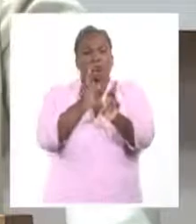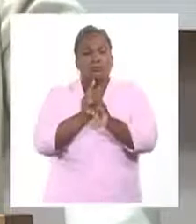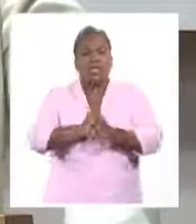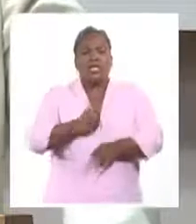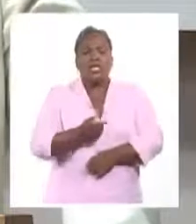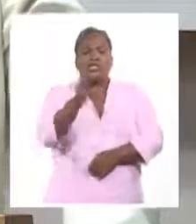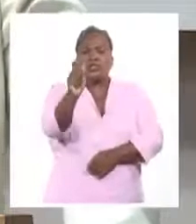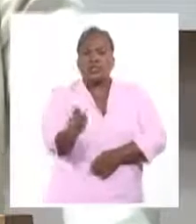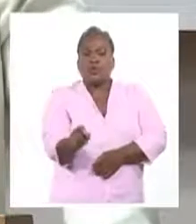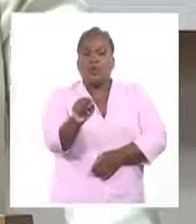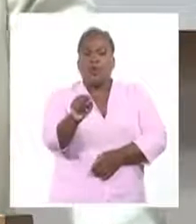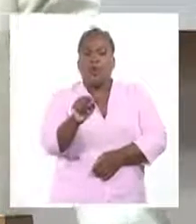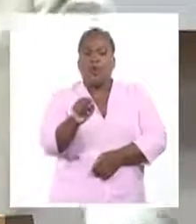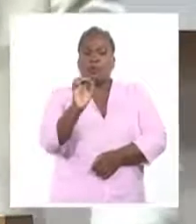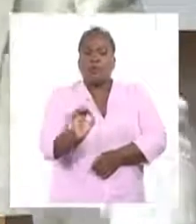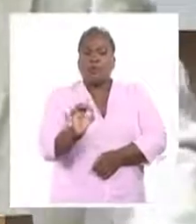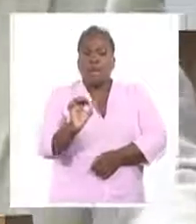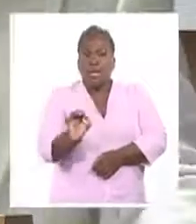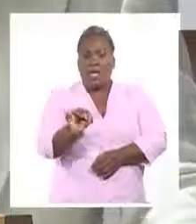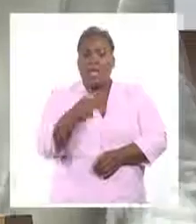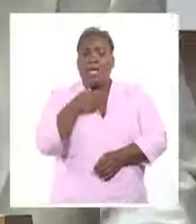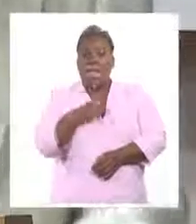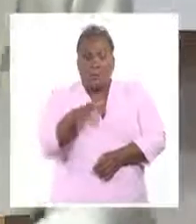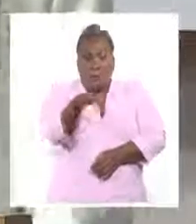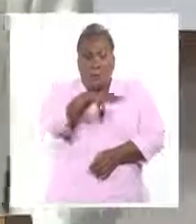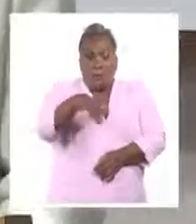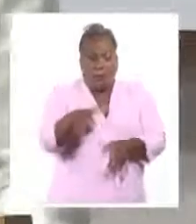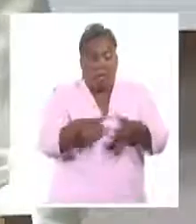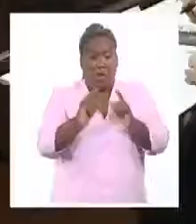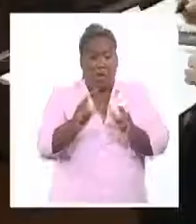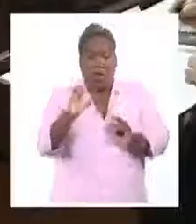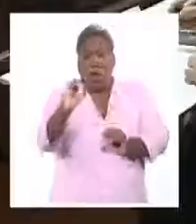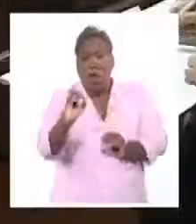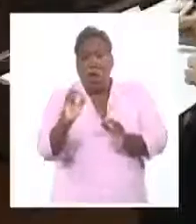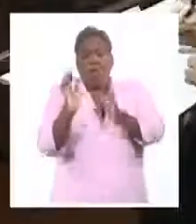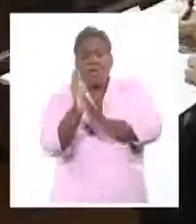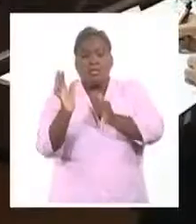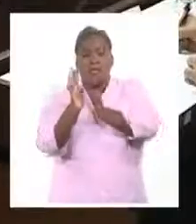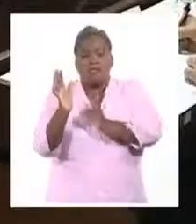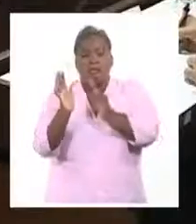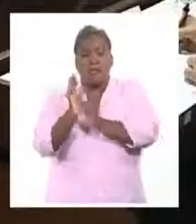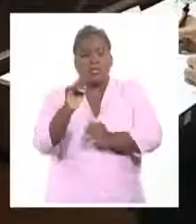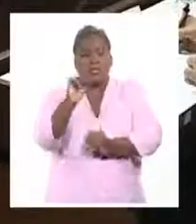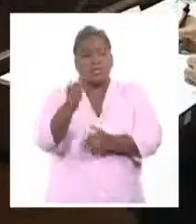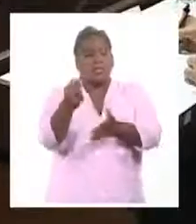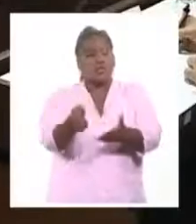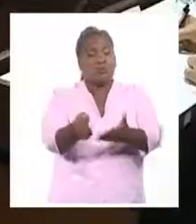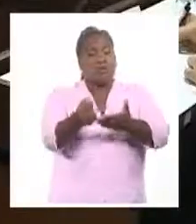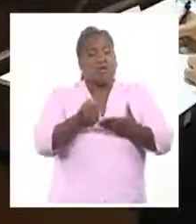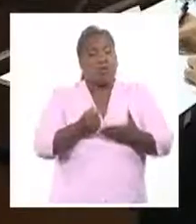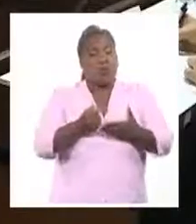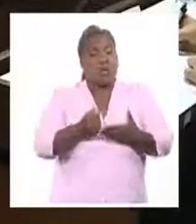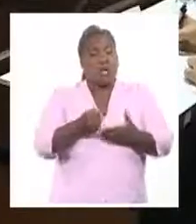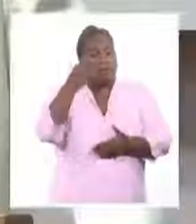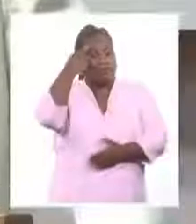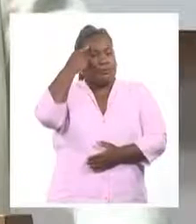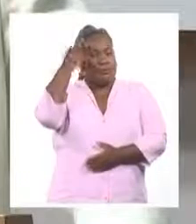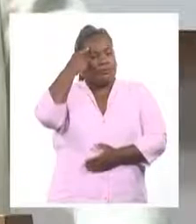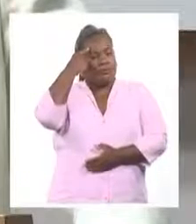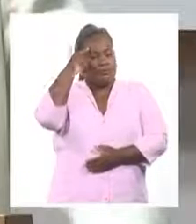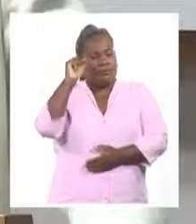artistas, sea este pleno o sean nuestras reuniones de chequeo mes a mes, alimenta mucho nuestros sentidos y